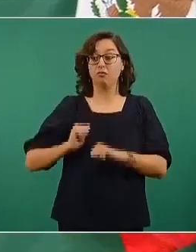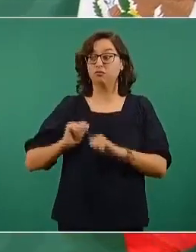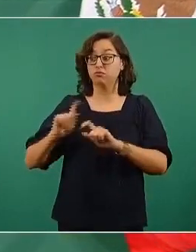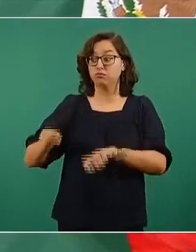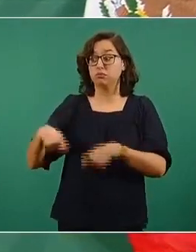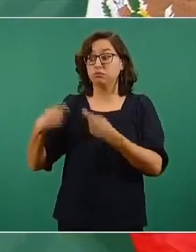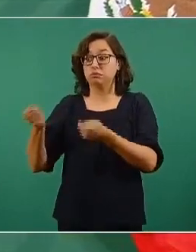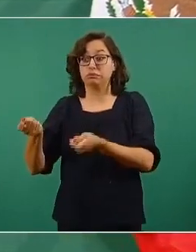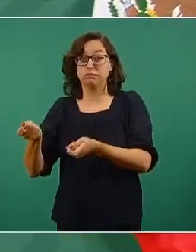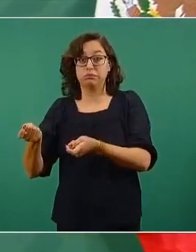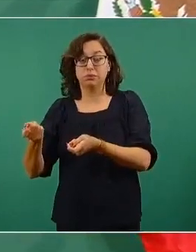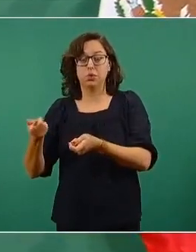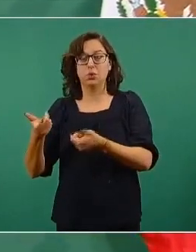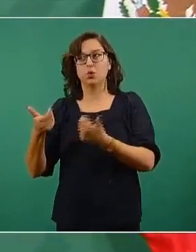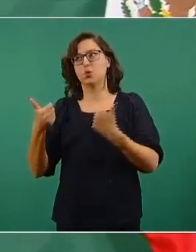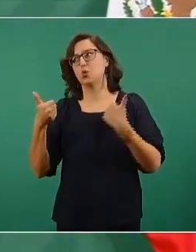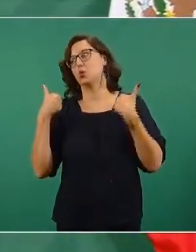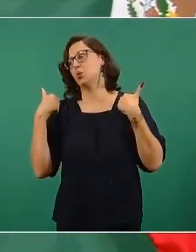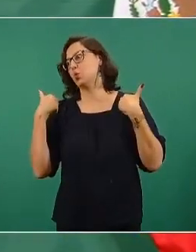la hubiesen